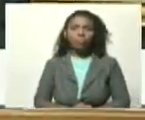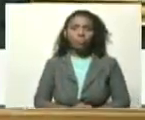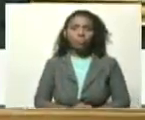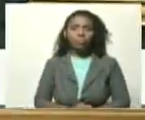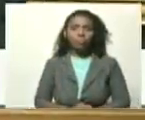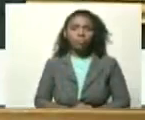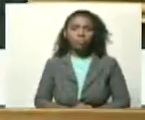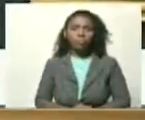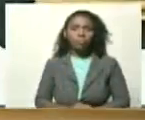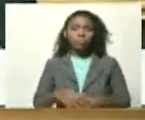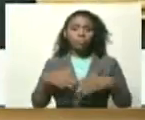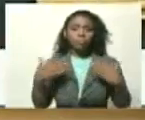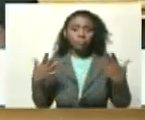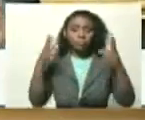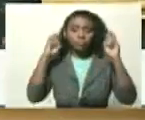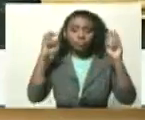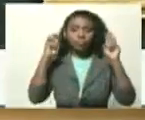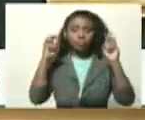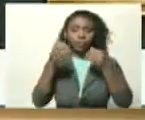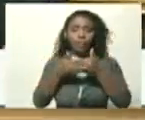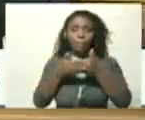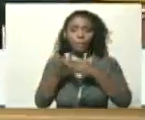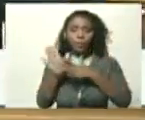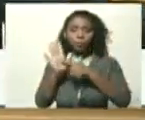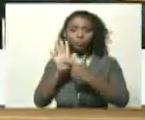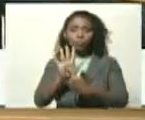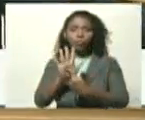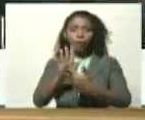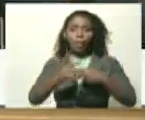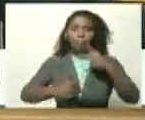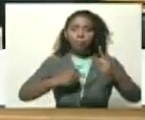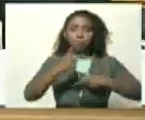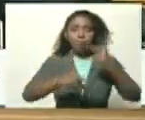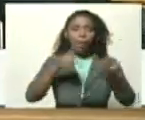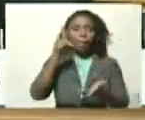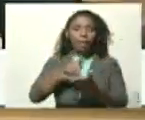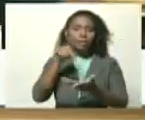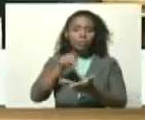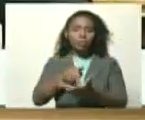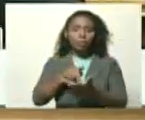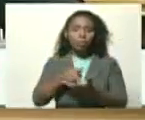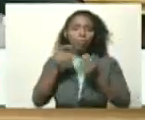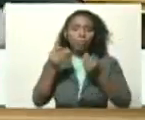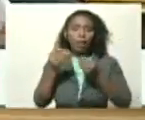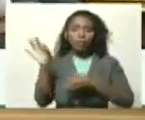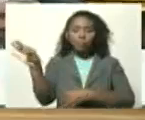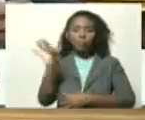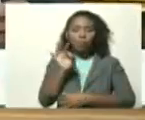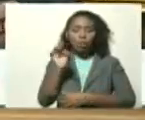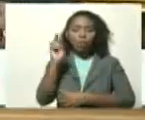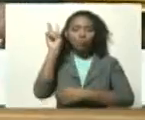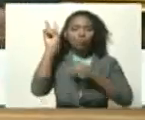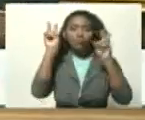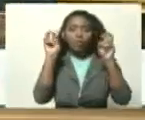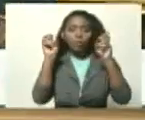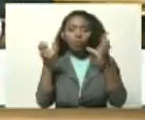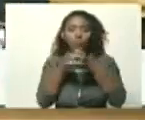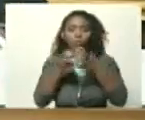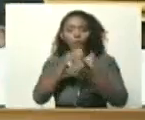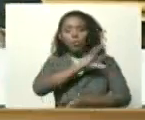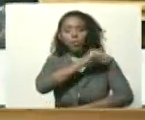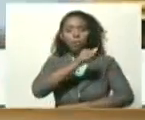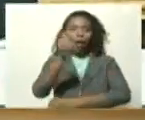En consecuencia, se abre el proceso de postulaciones para la elección de la nueva Junta Directiva de